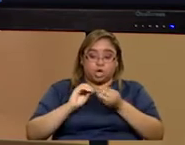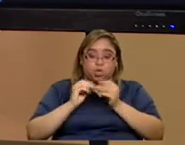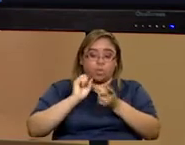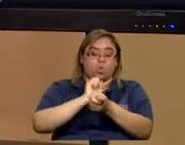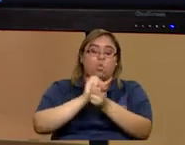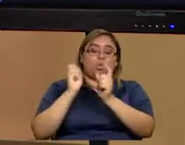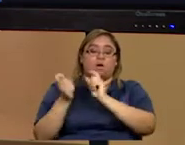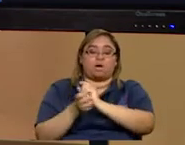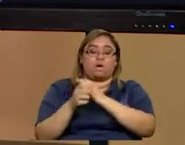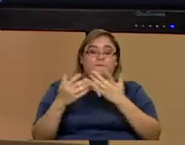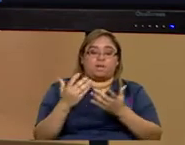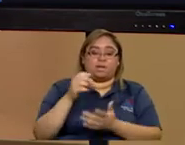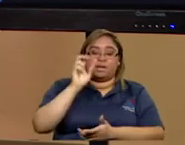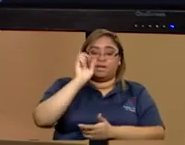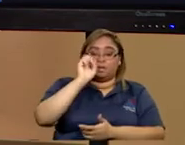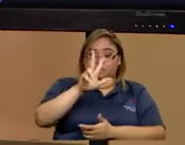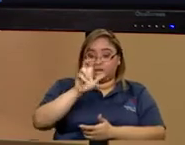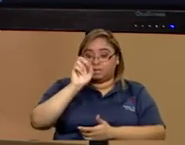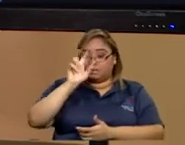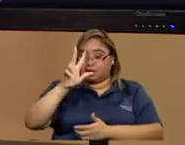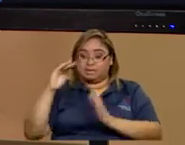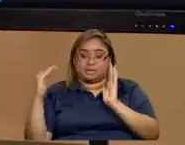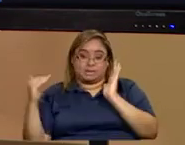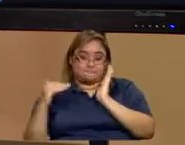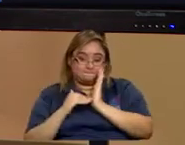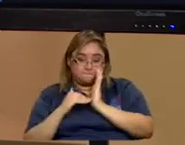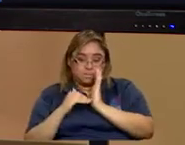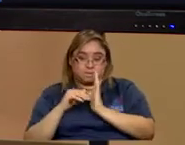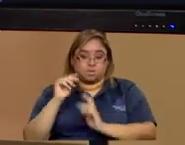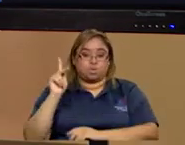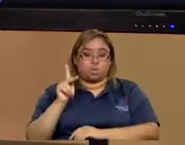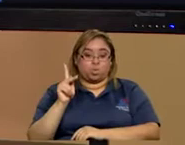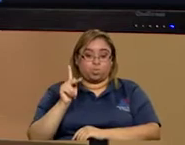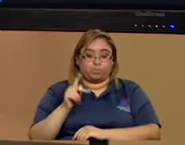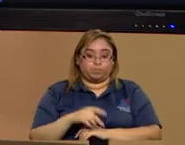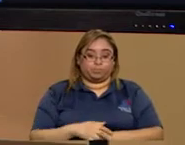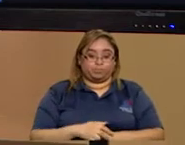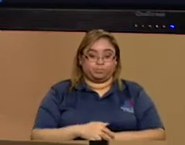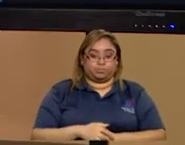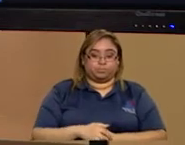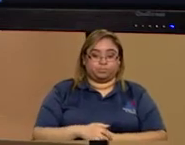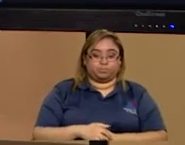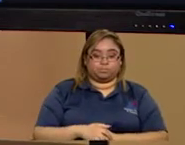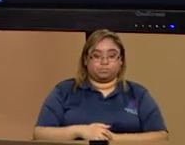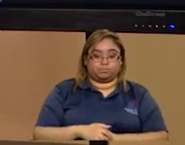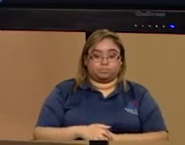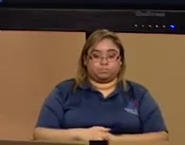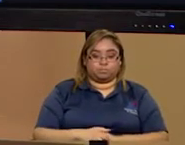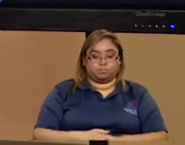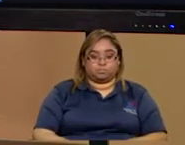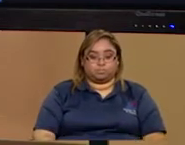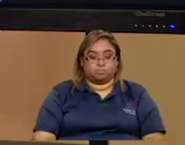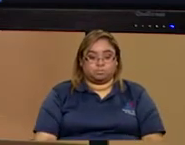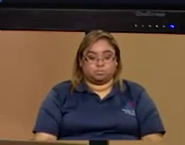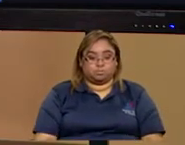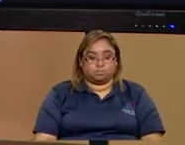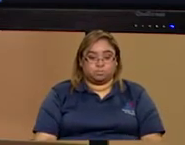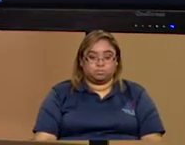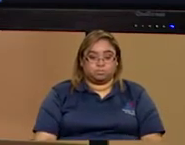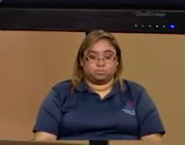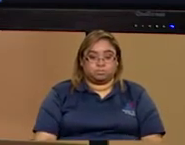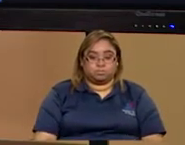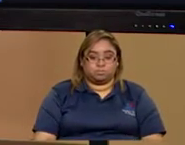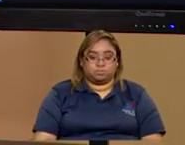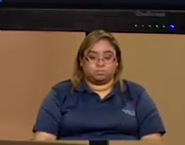33.000 ohmios. Si lo quiero transformar en kilo ohmio, sería 33 kilo ohmio, ¿ok? Porque el kilo es